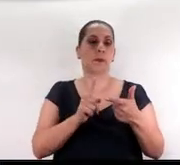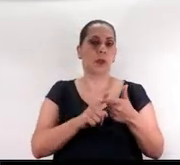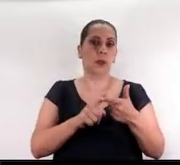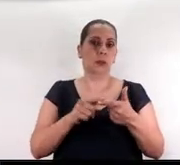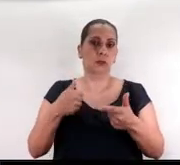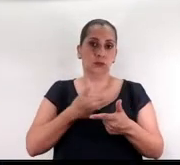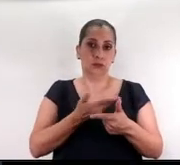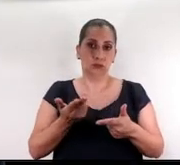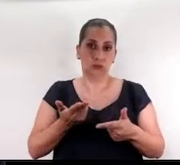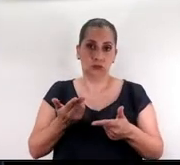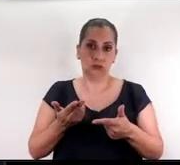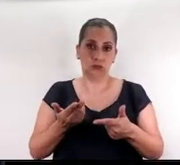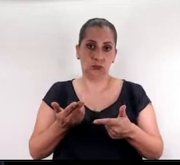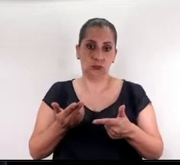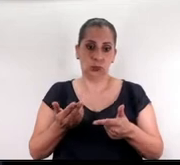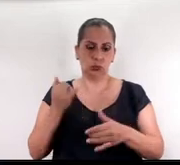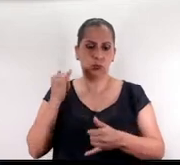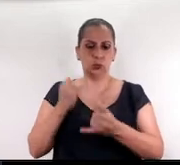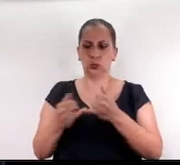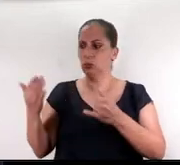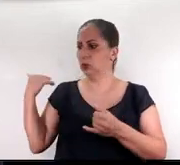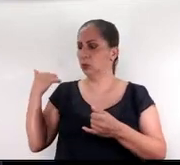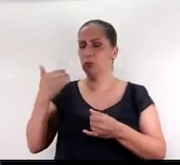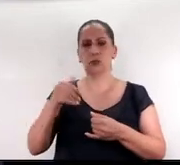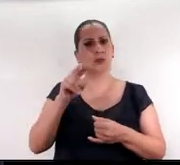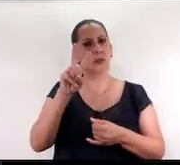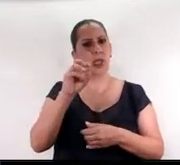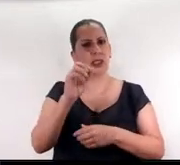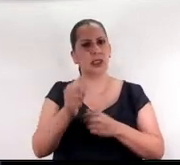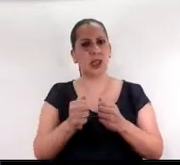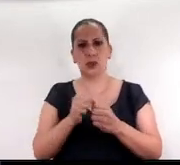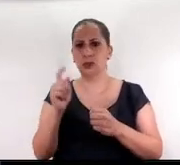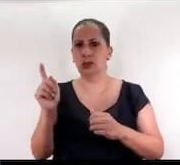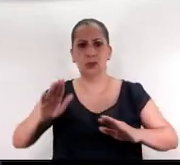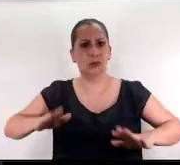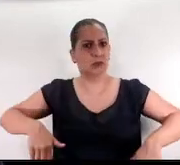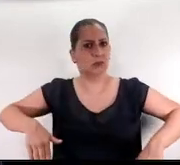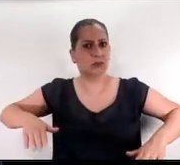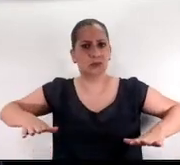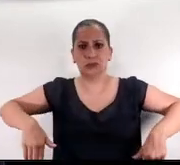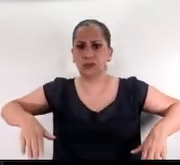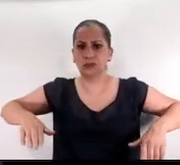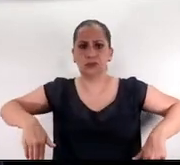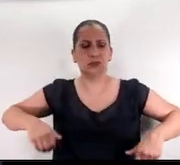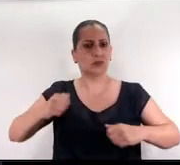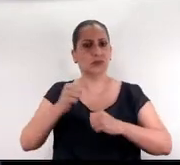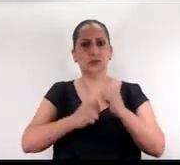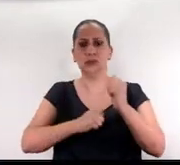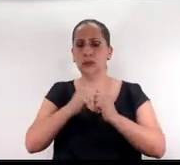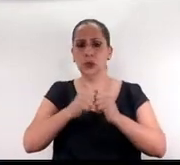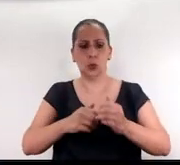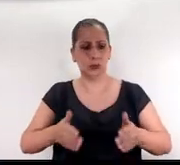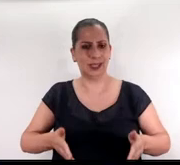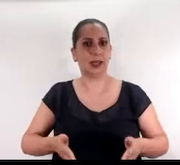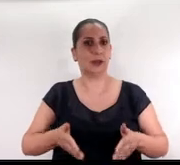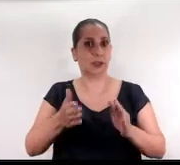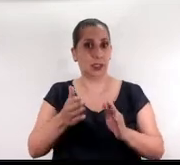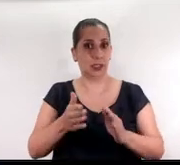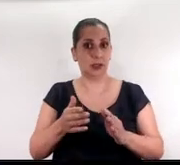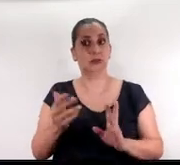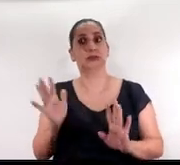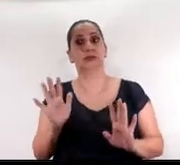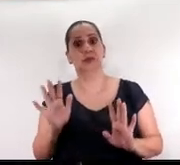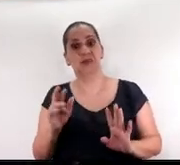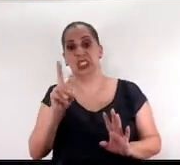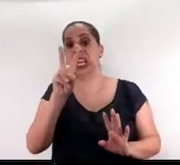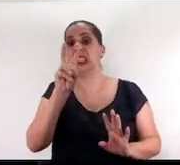en los últimos 20 años no se ha construido una una carretera de las 20 que más